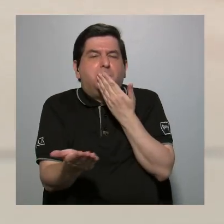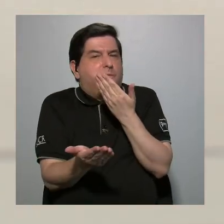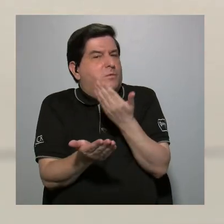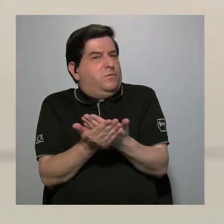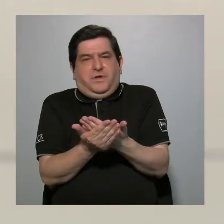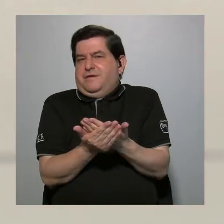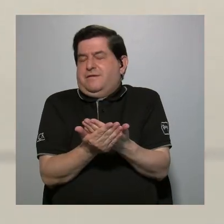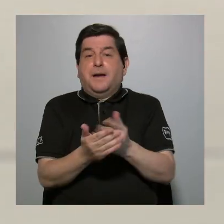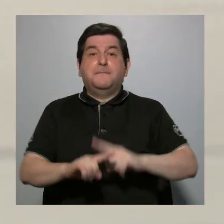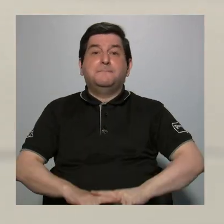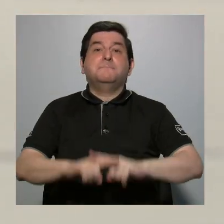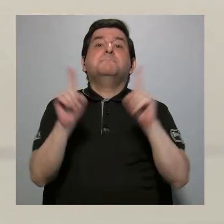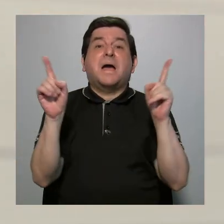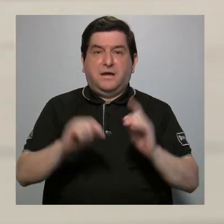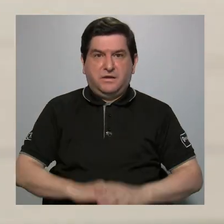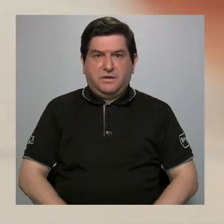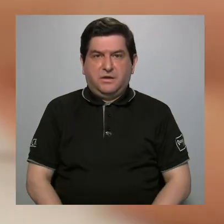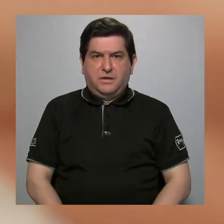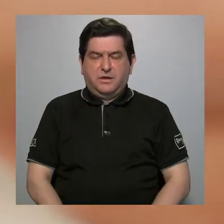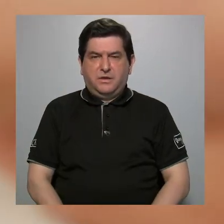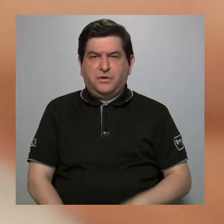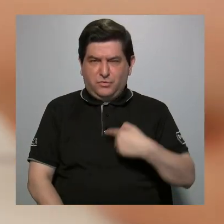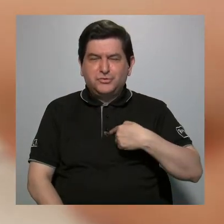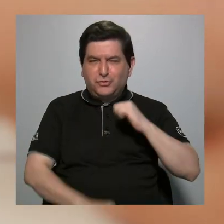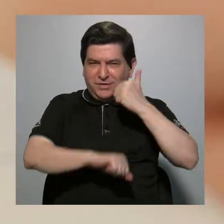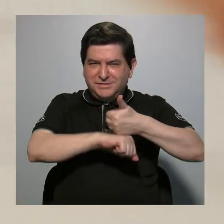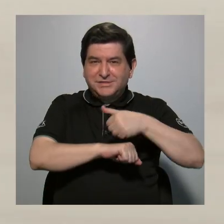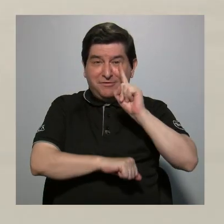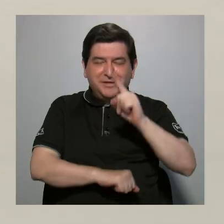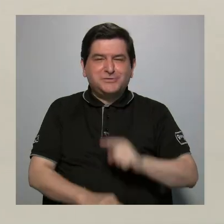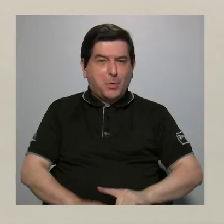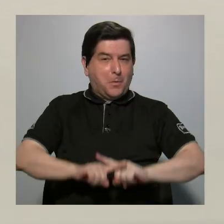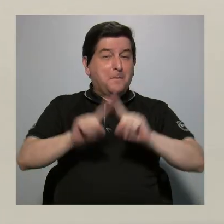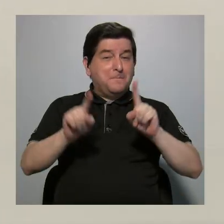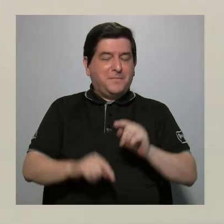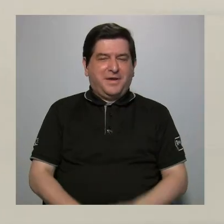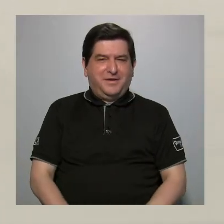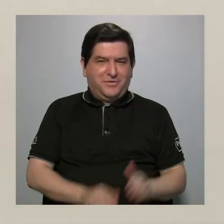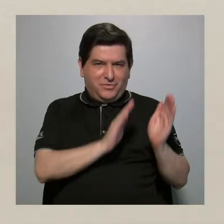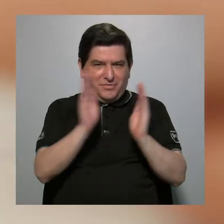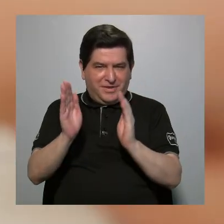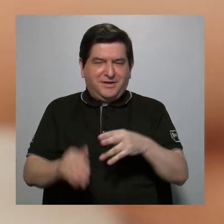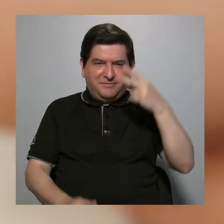buena, pero, ahí pongo un pero en la formación que tuvimos allá,